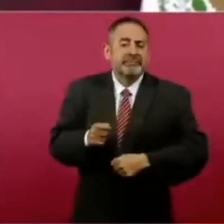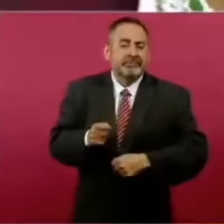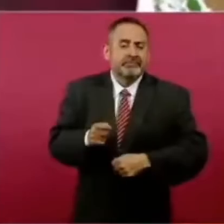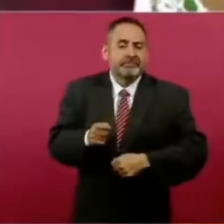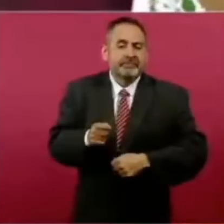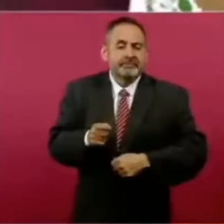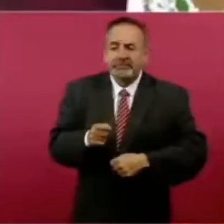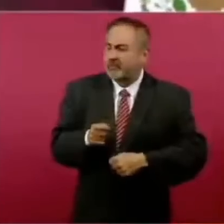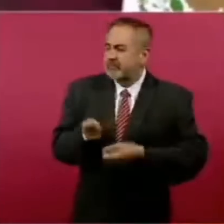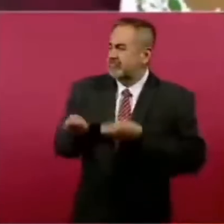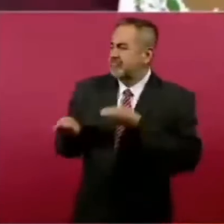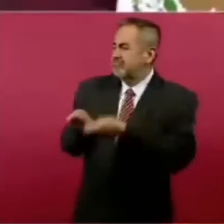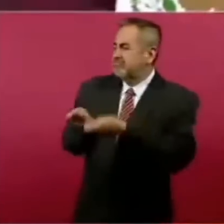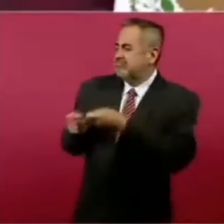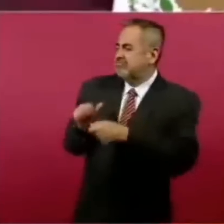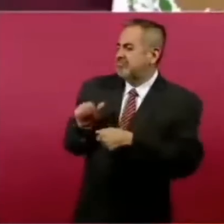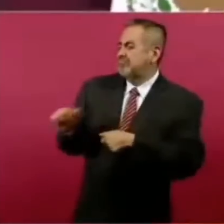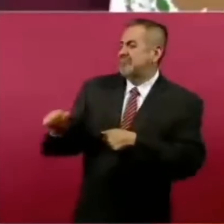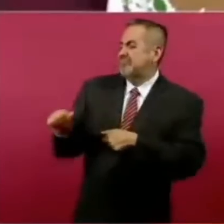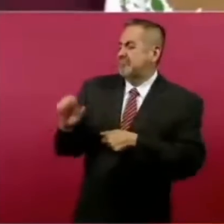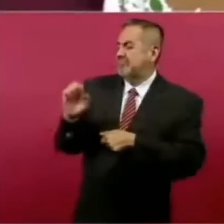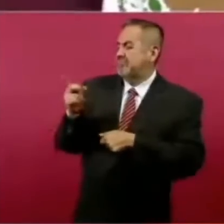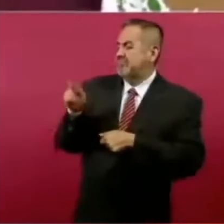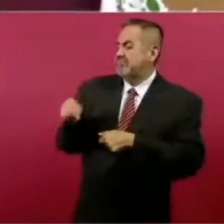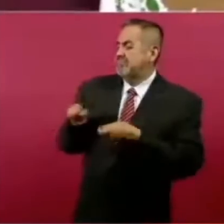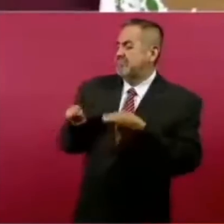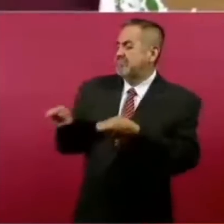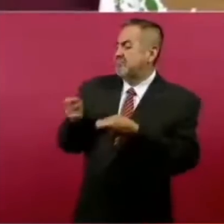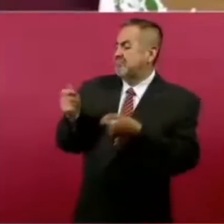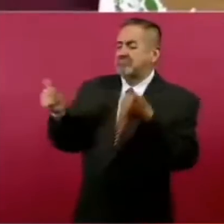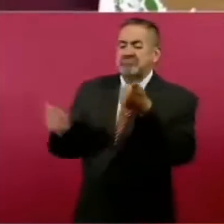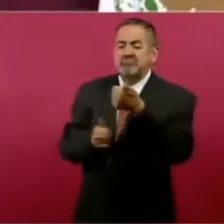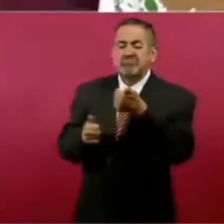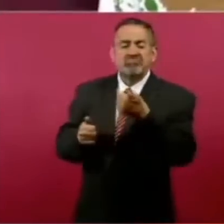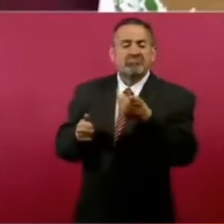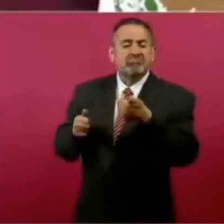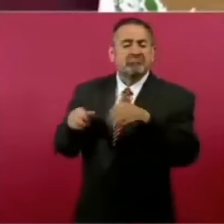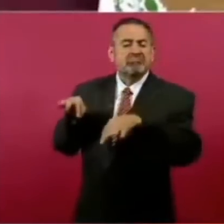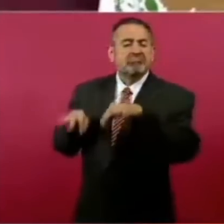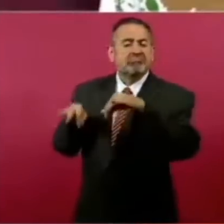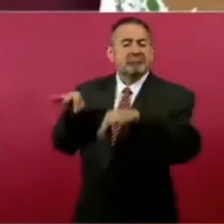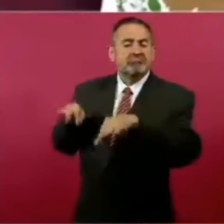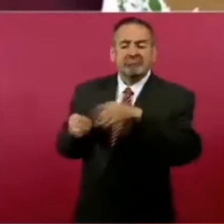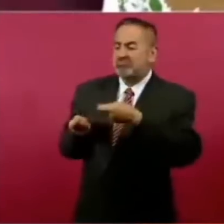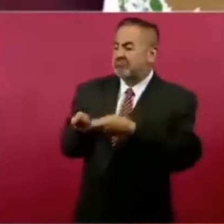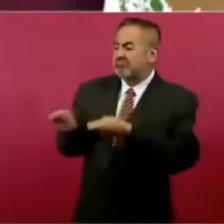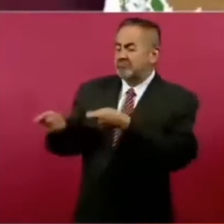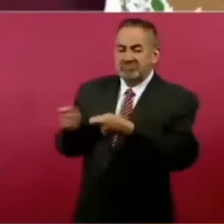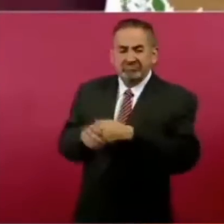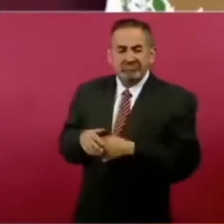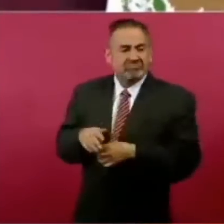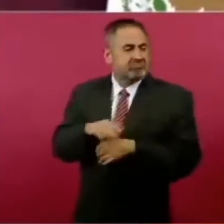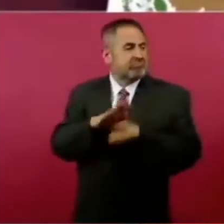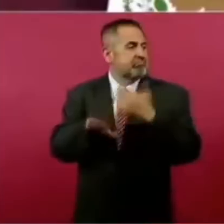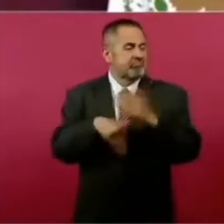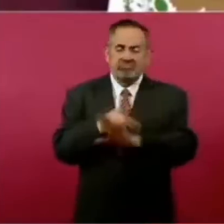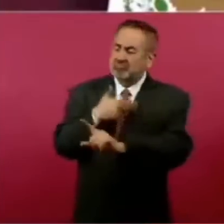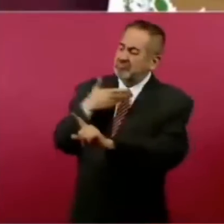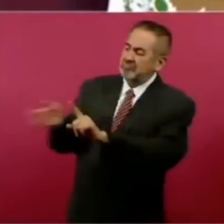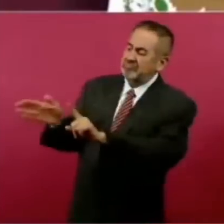que lo empezaron a ningunear y lo agarraron como el payaso de las